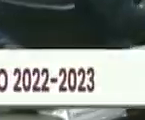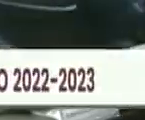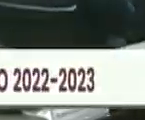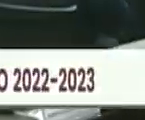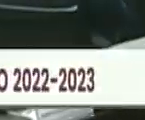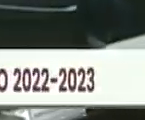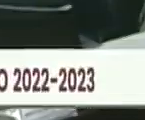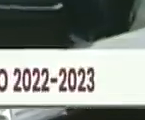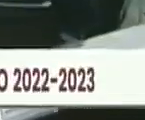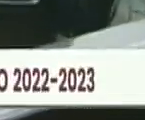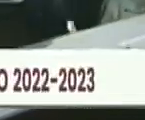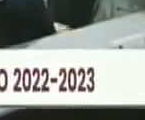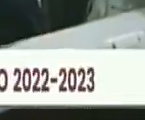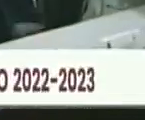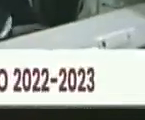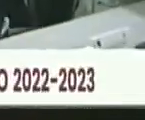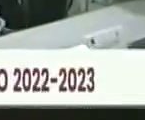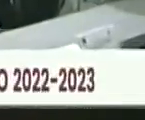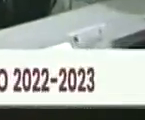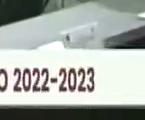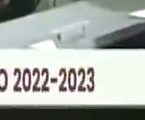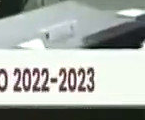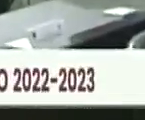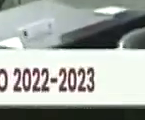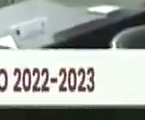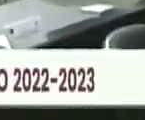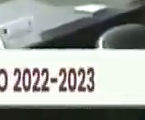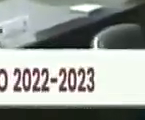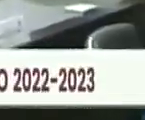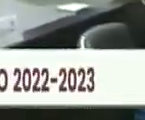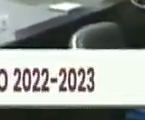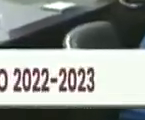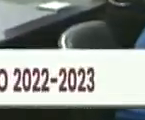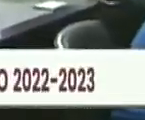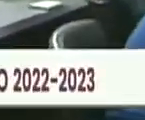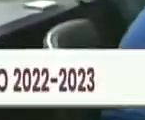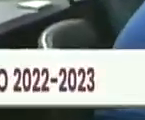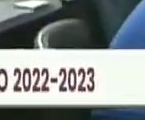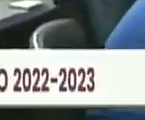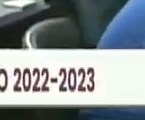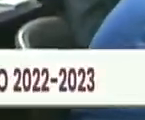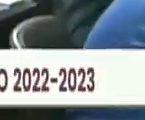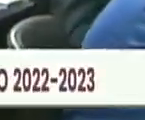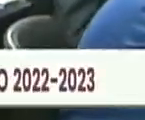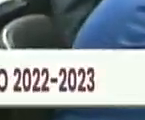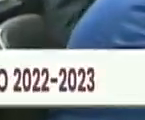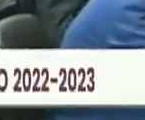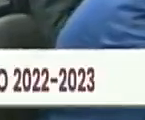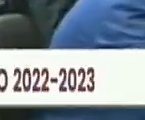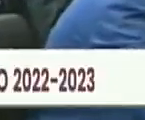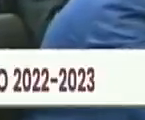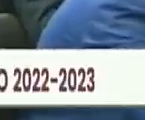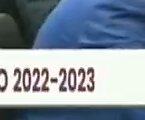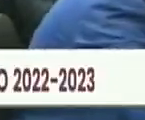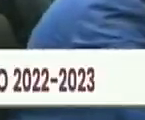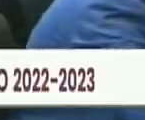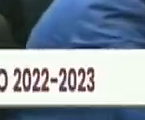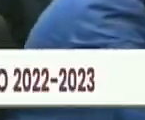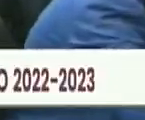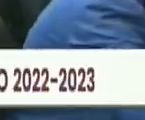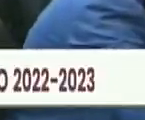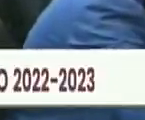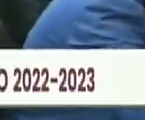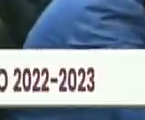Señor, el presidente de la Asamblea, doctor Jorge Rodríguez, será la diputada Noelí Pocaterra, diputada por el Estado Zulia,